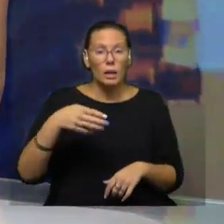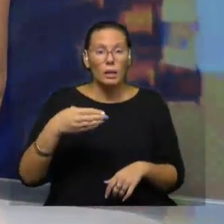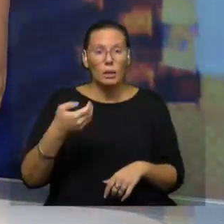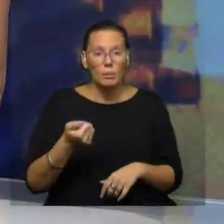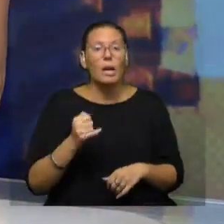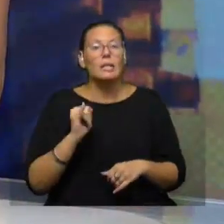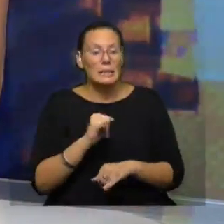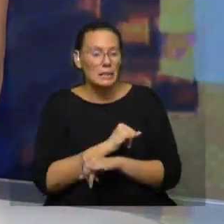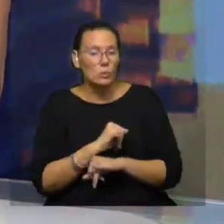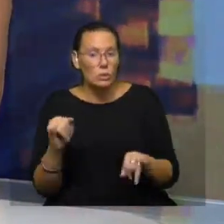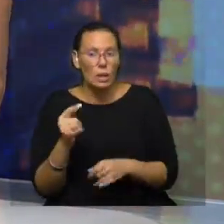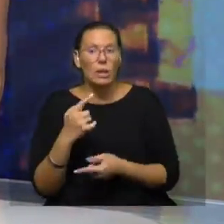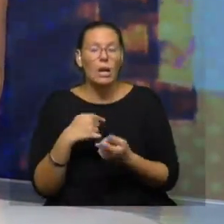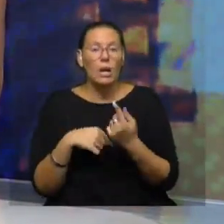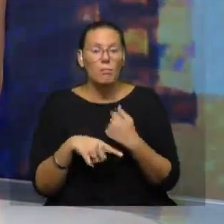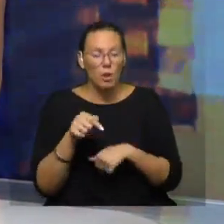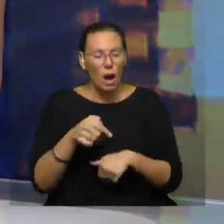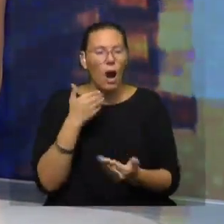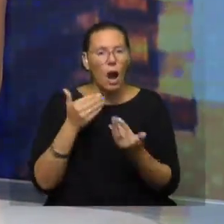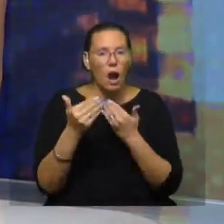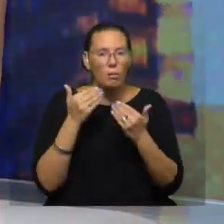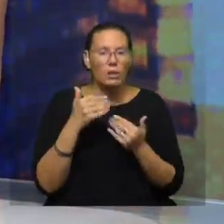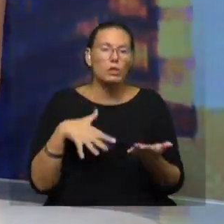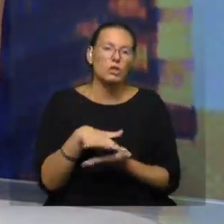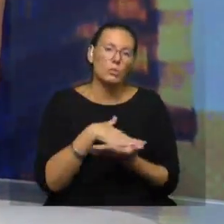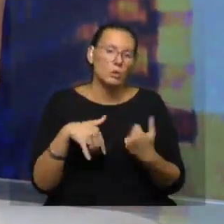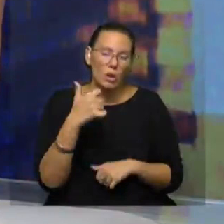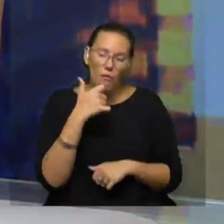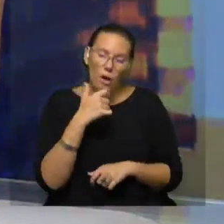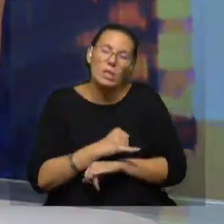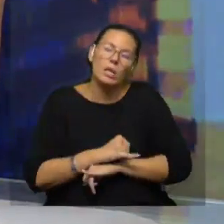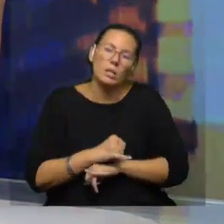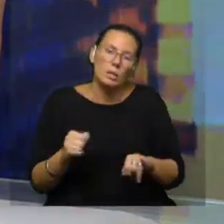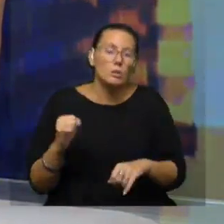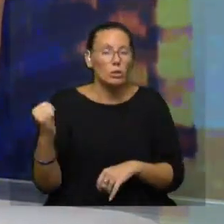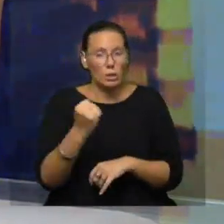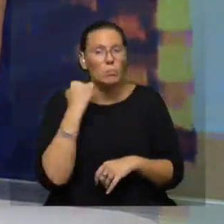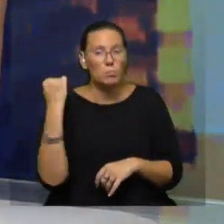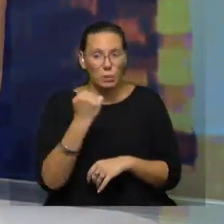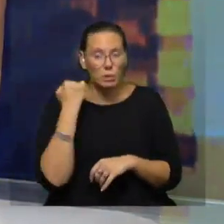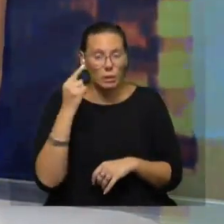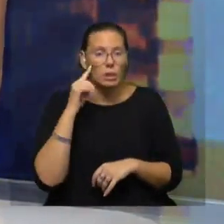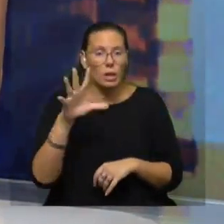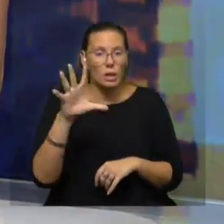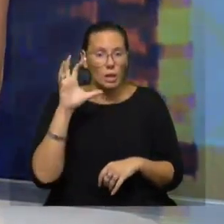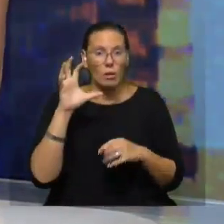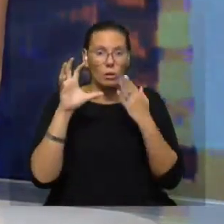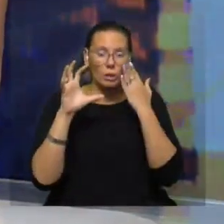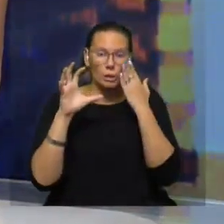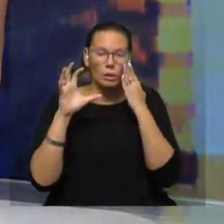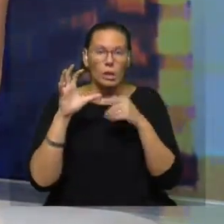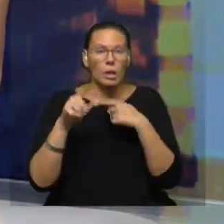tiene un cierre, pero acá vamos a estar hablando de cosas que todavía no tienen cierre y todavía son importantes recordar. Y poner